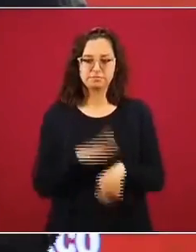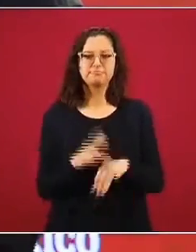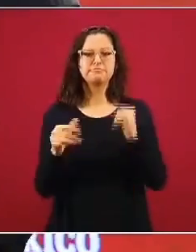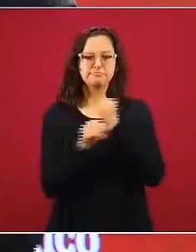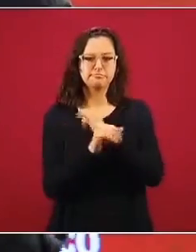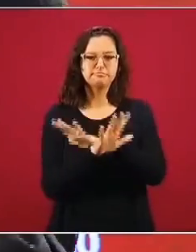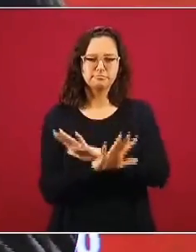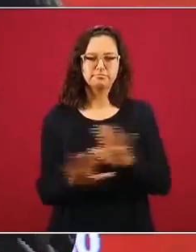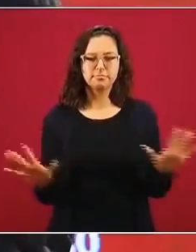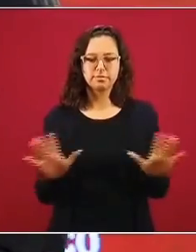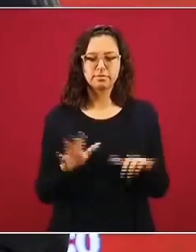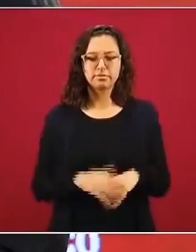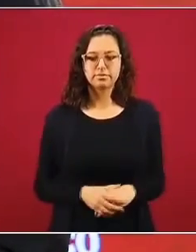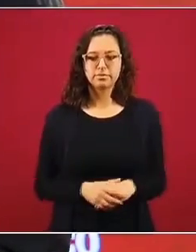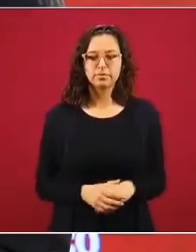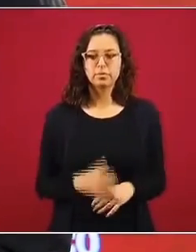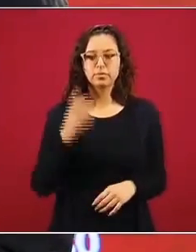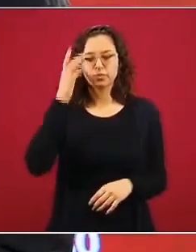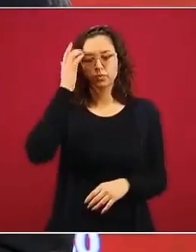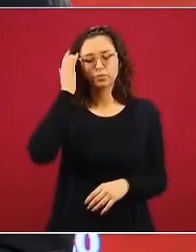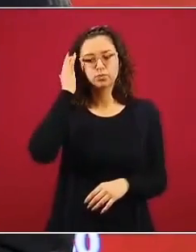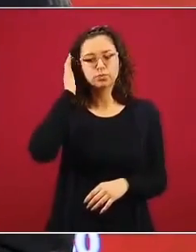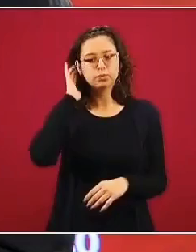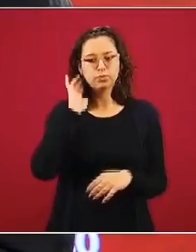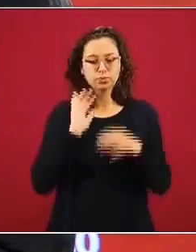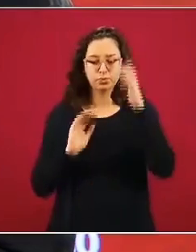Todo esto se ha ido haciendo